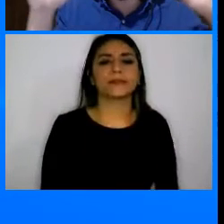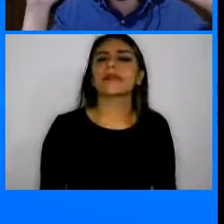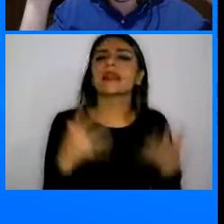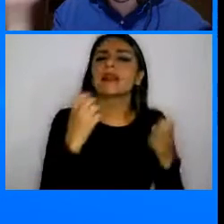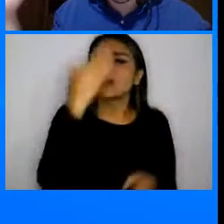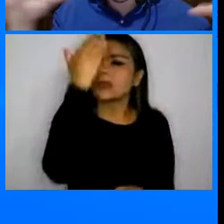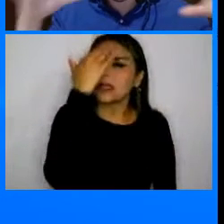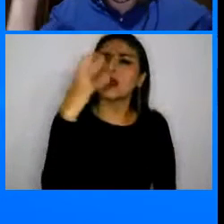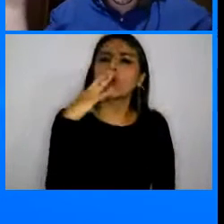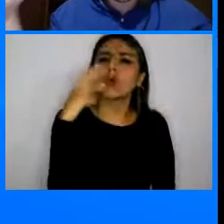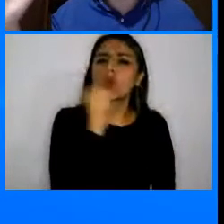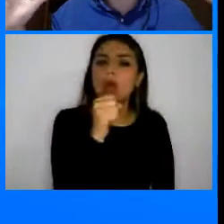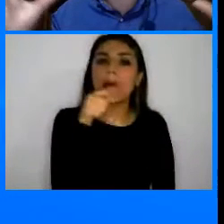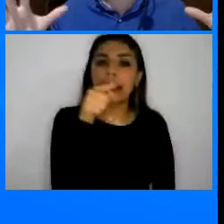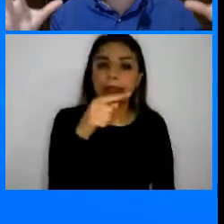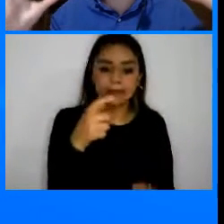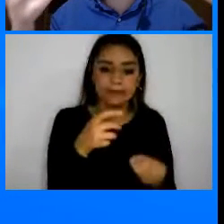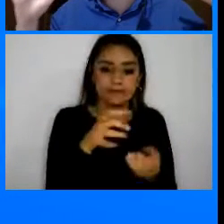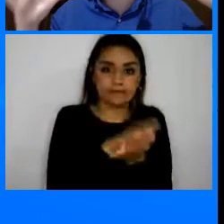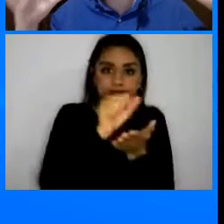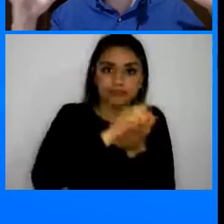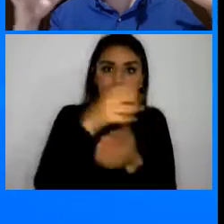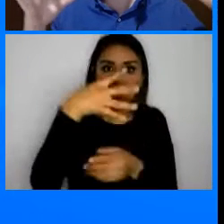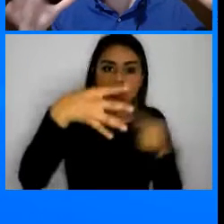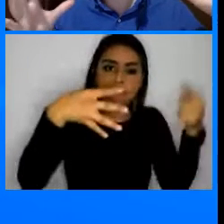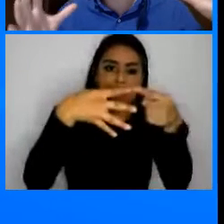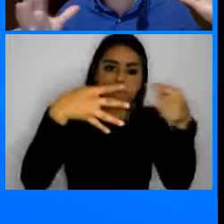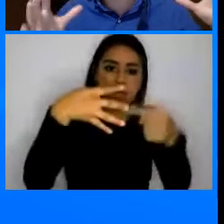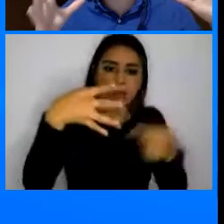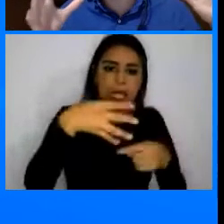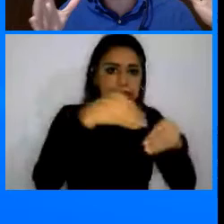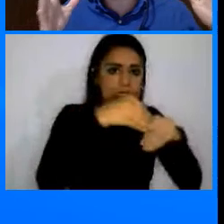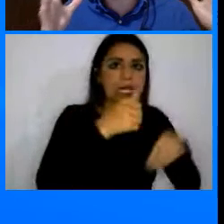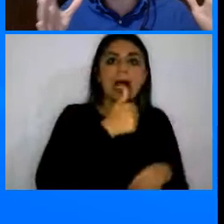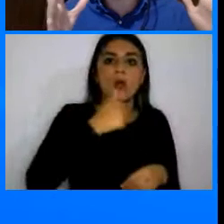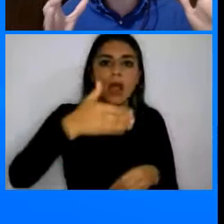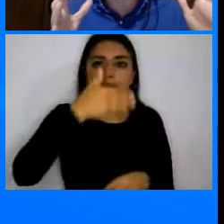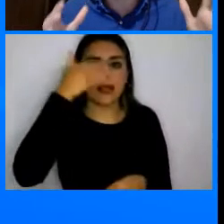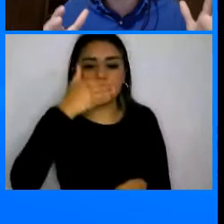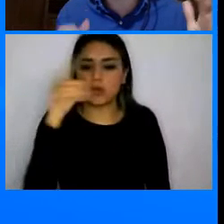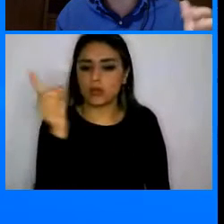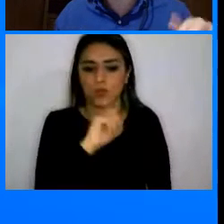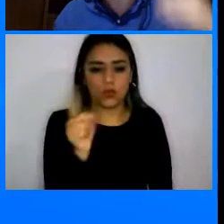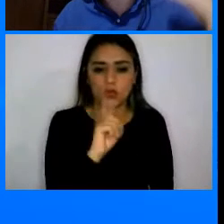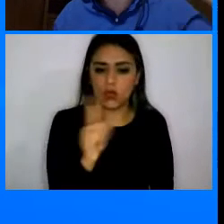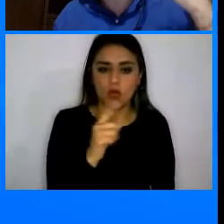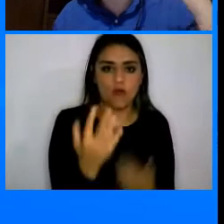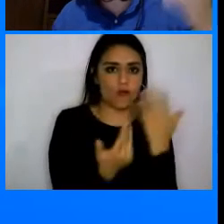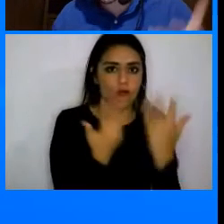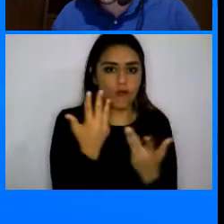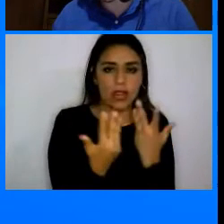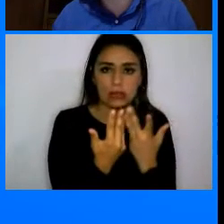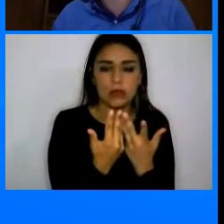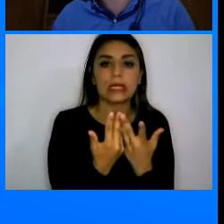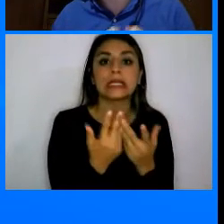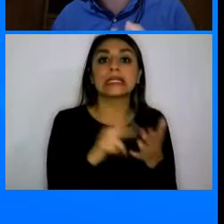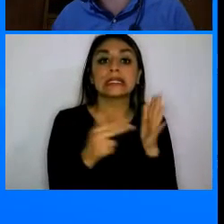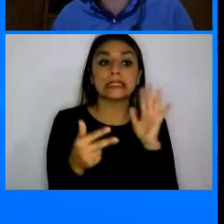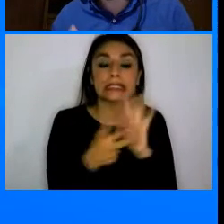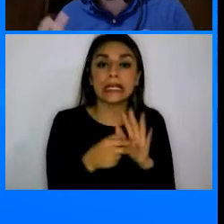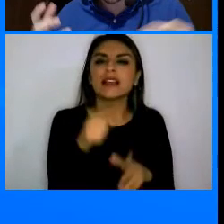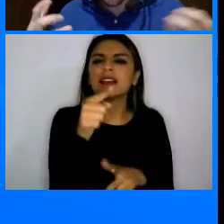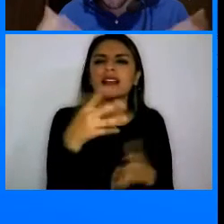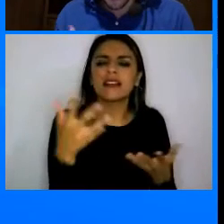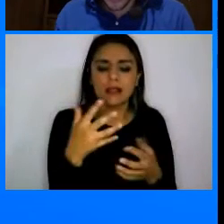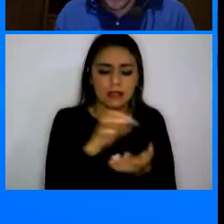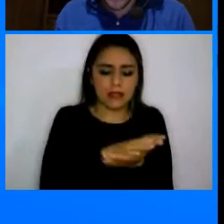cuenta de que la cerámica reúne, digamos, los 4 elementos, ¿no? Tierra, agua, aire, fuego, y que en ese sentido la